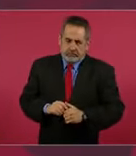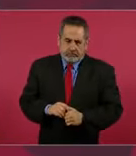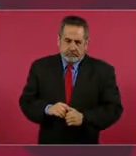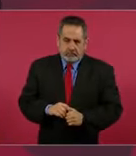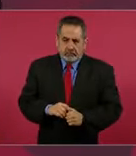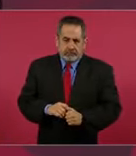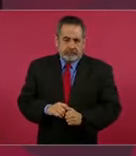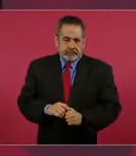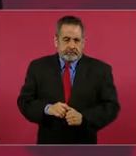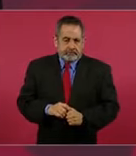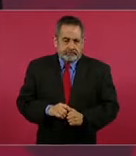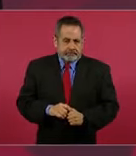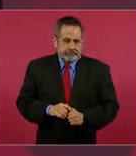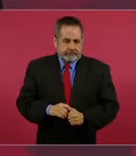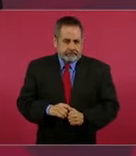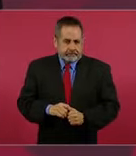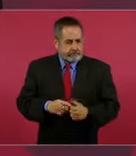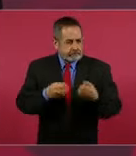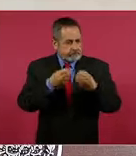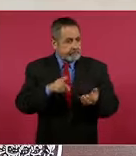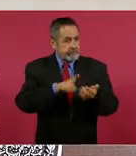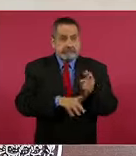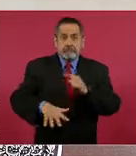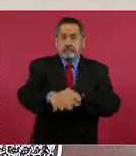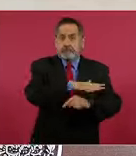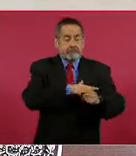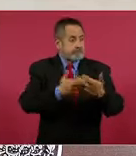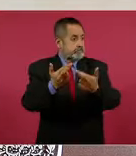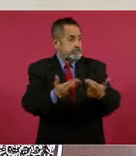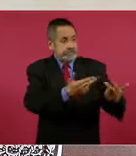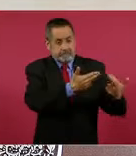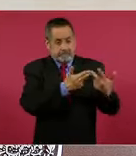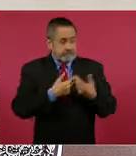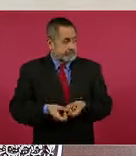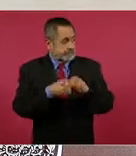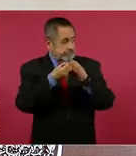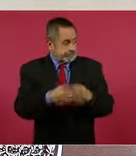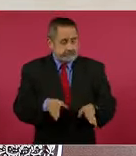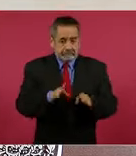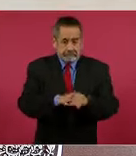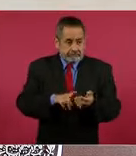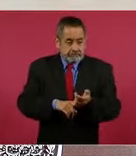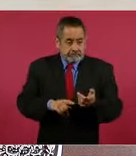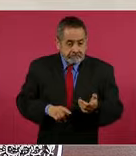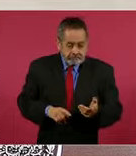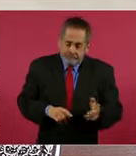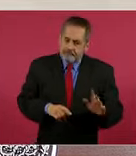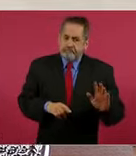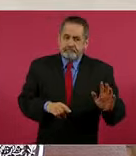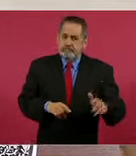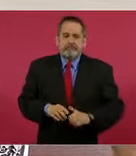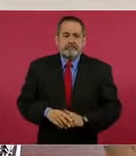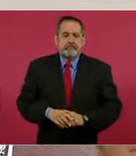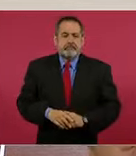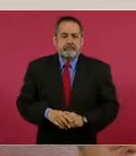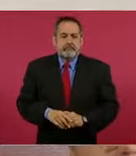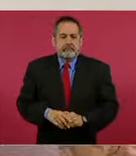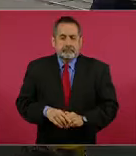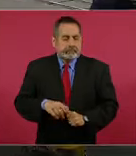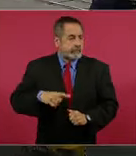se está afectando al medio ambiente, se está afectando el interés de la